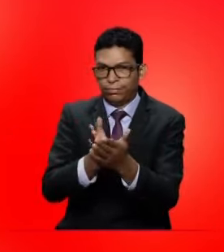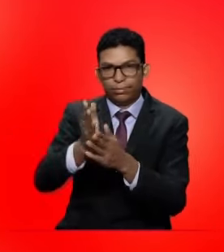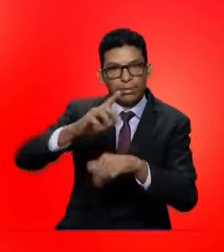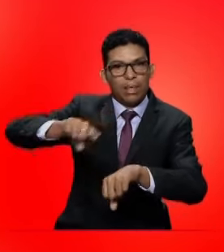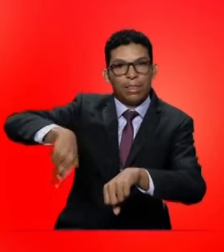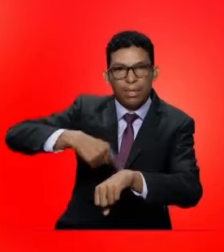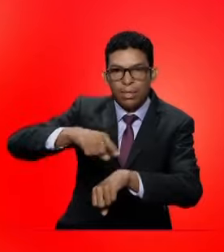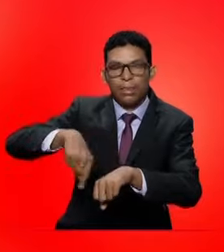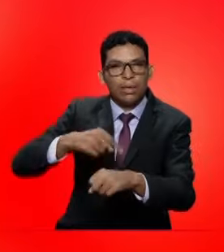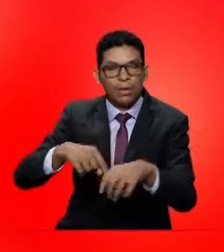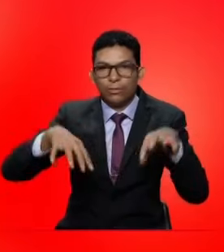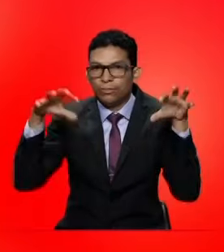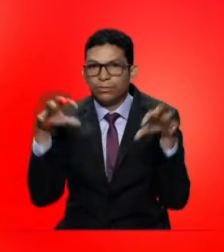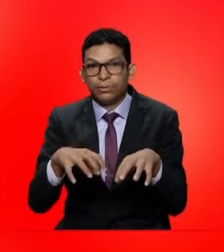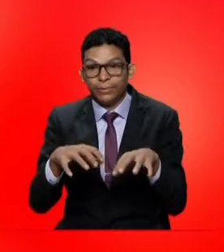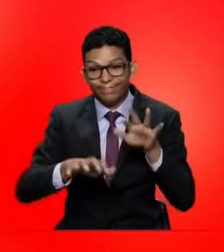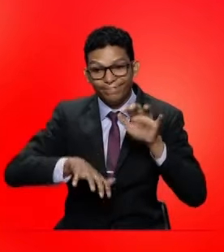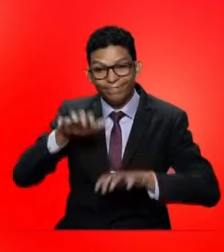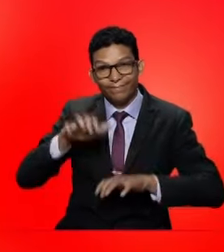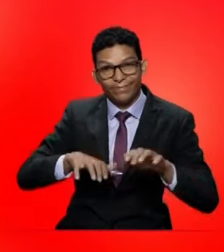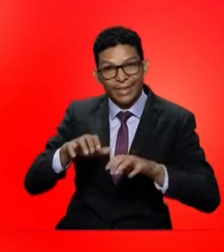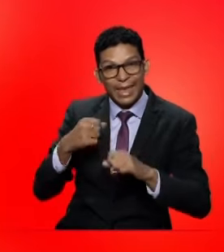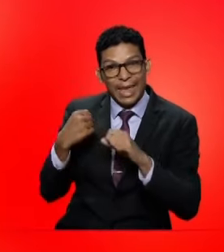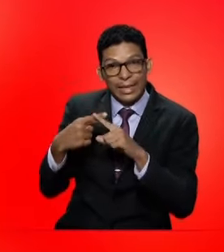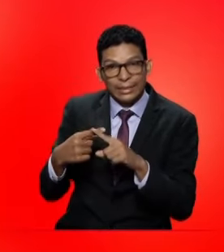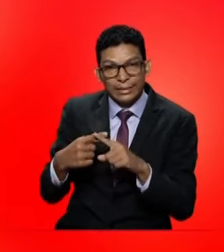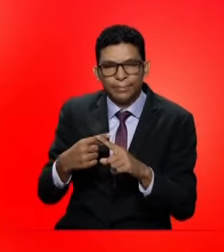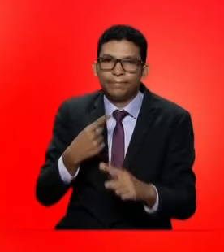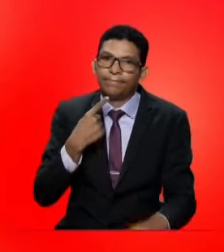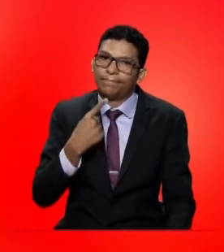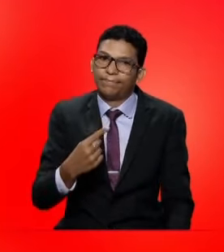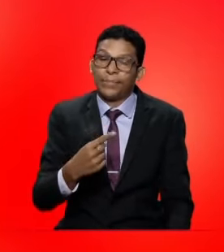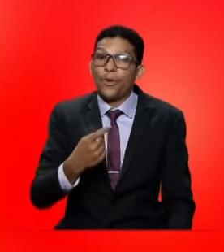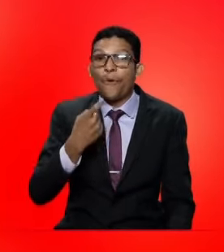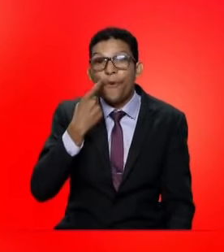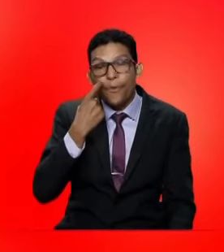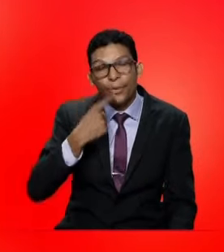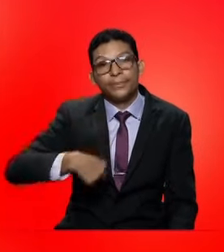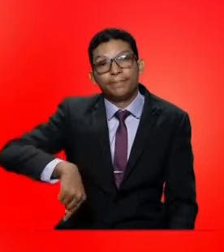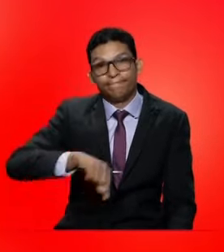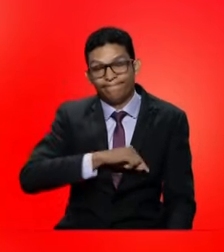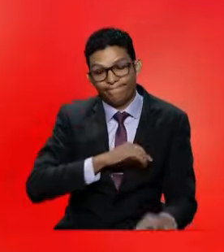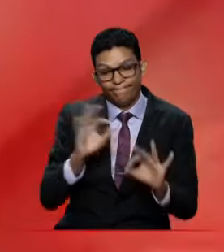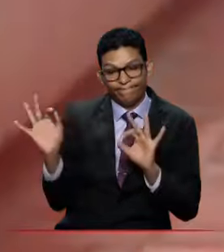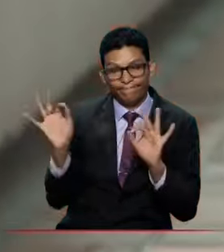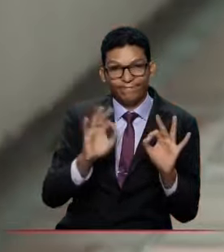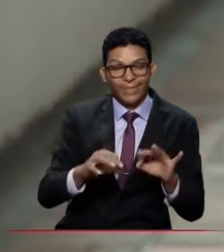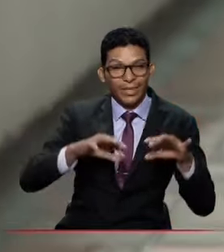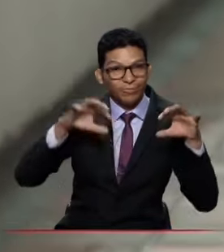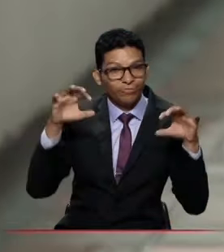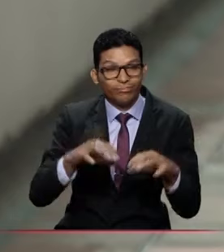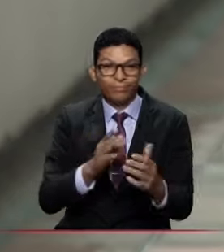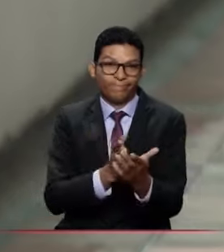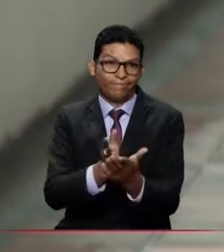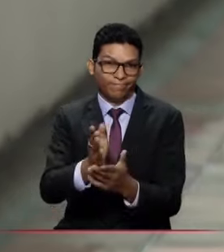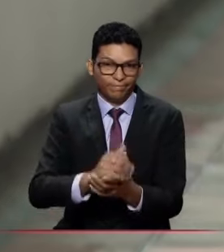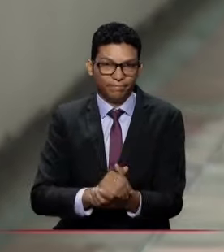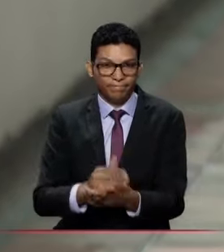el exsecretario Rodrigo Zamorano, primeros respondientes a prepararnos para estas lluvias